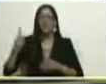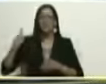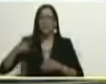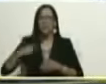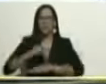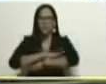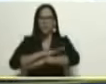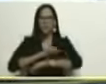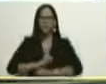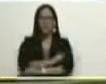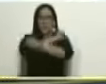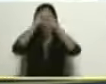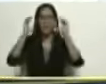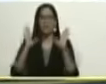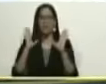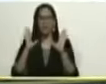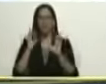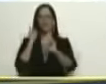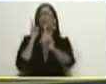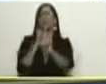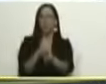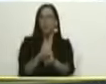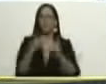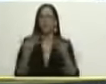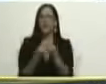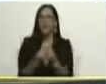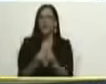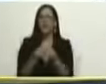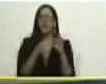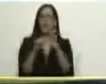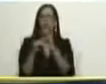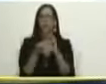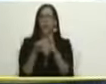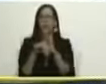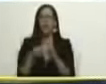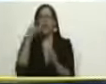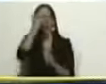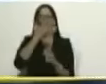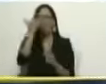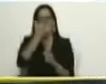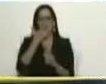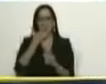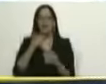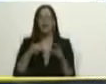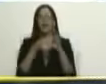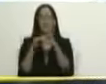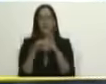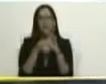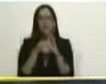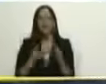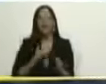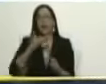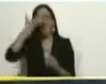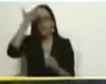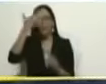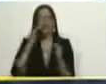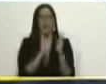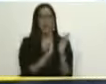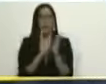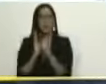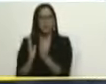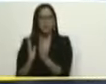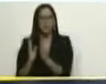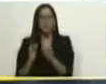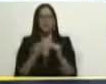posición clara y acompañe a la Unión Africana, a la Liga Árabe, a la Organización de